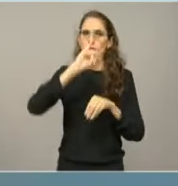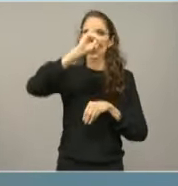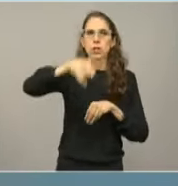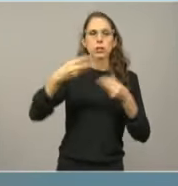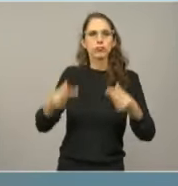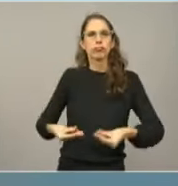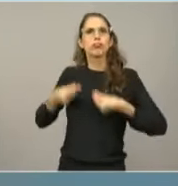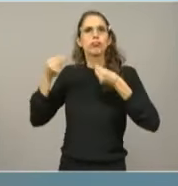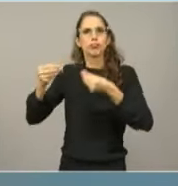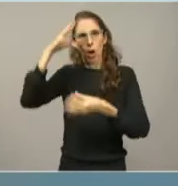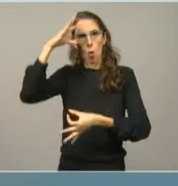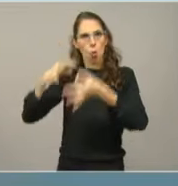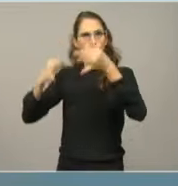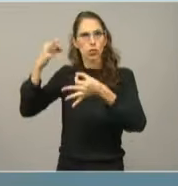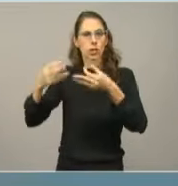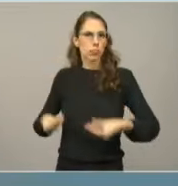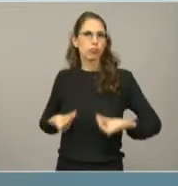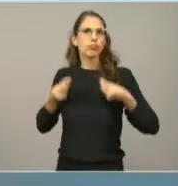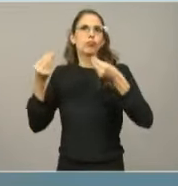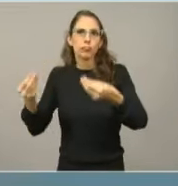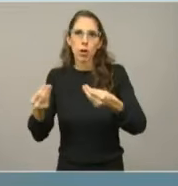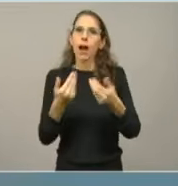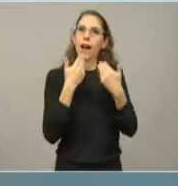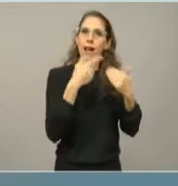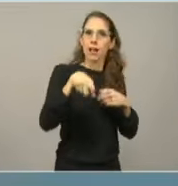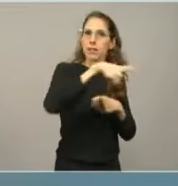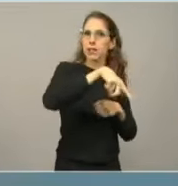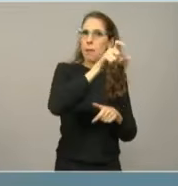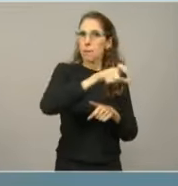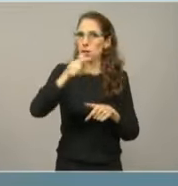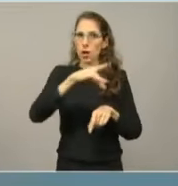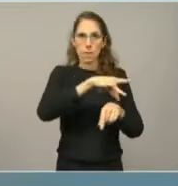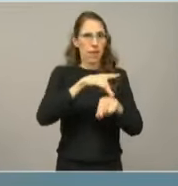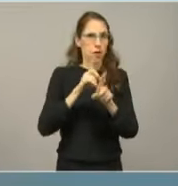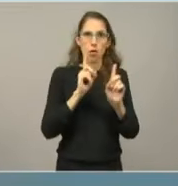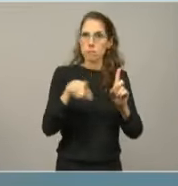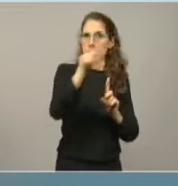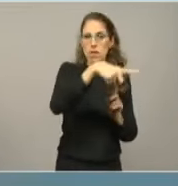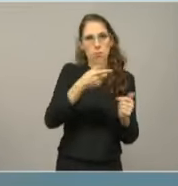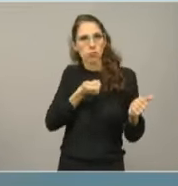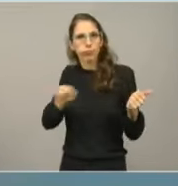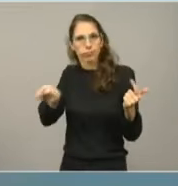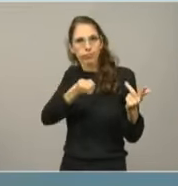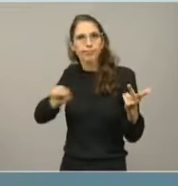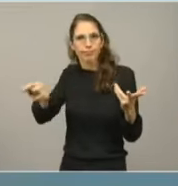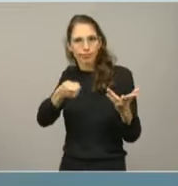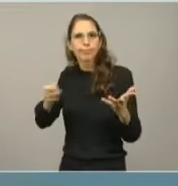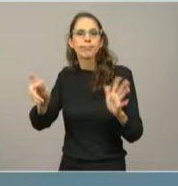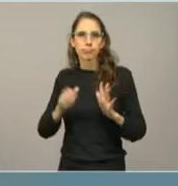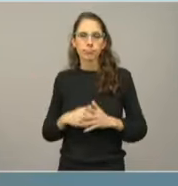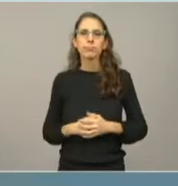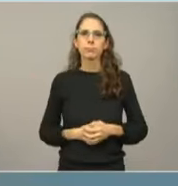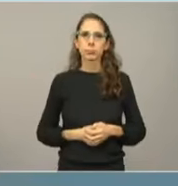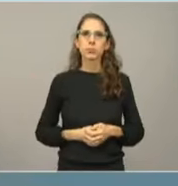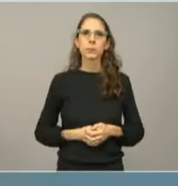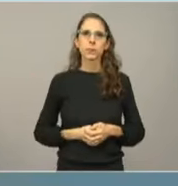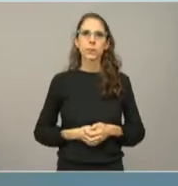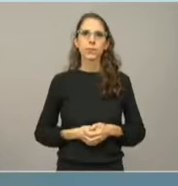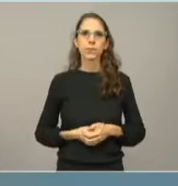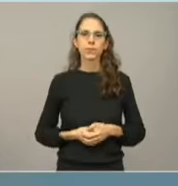varias representaciones de los trabajadores eh de la salud en particular y también